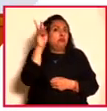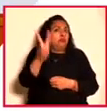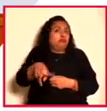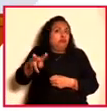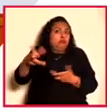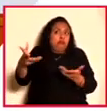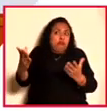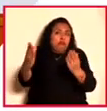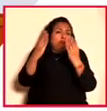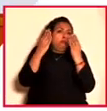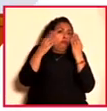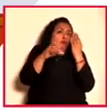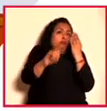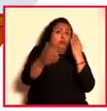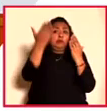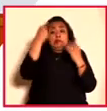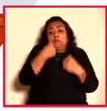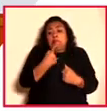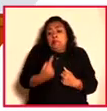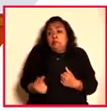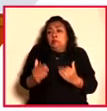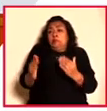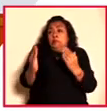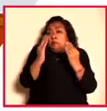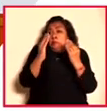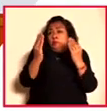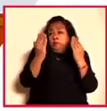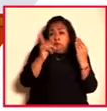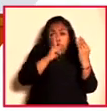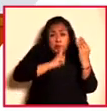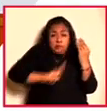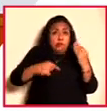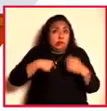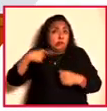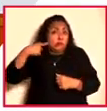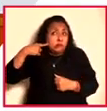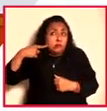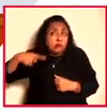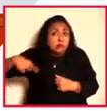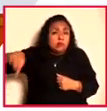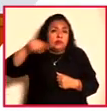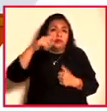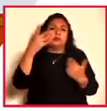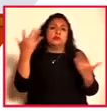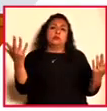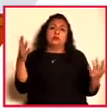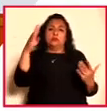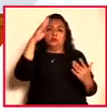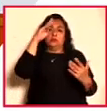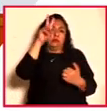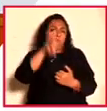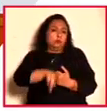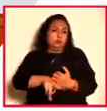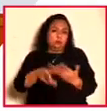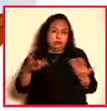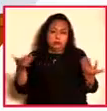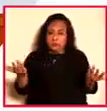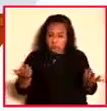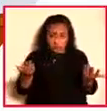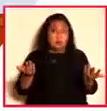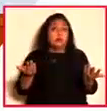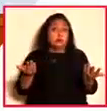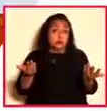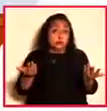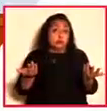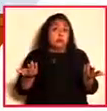la enseñaron desde pequeños. Así lo hemos escuchado, y pues llega el momento en que